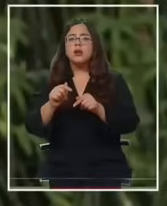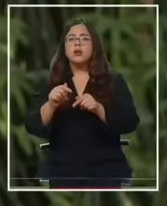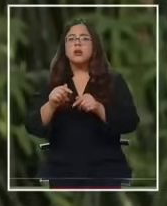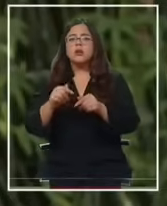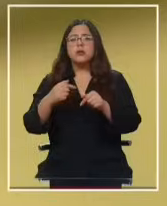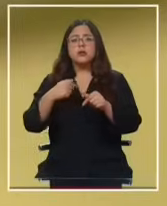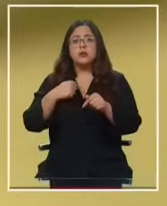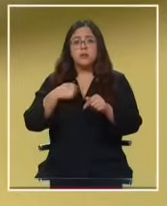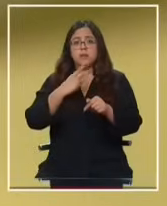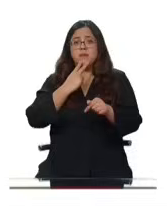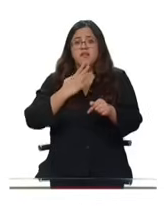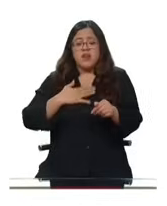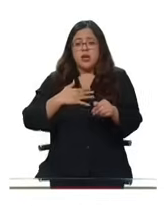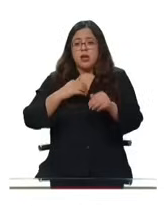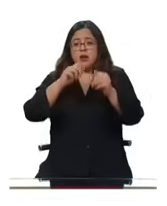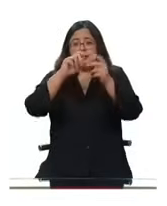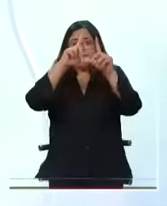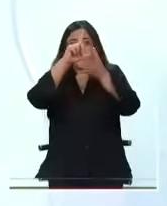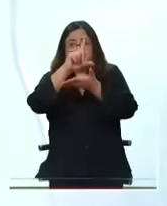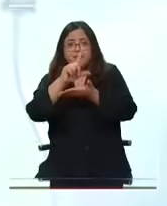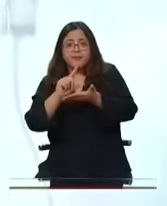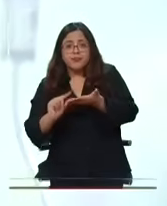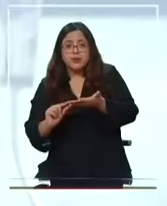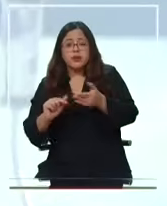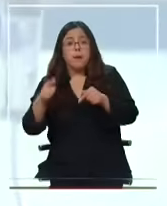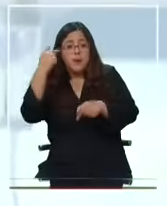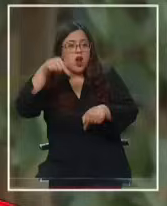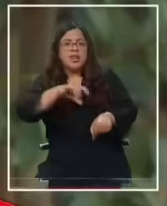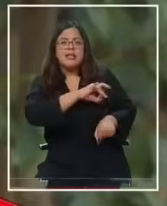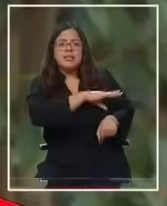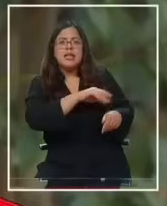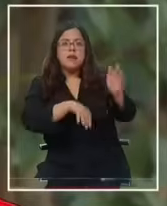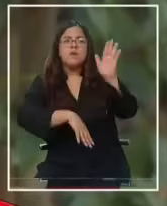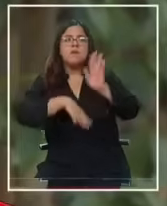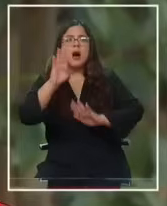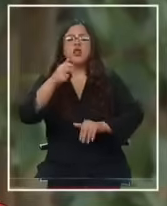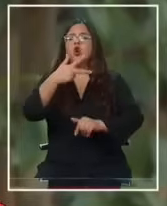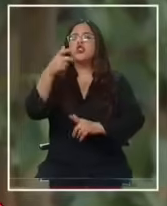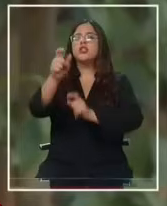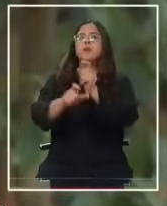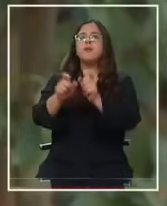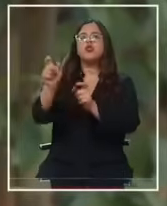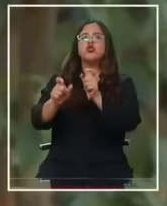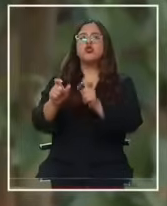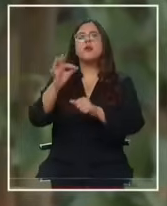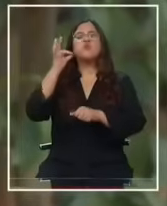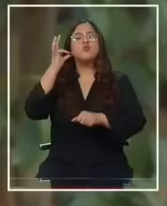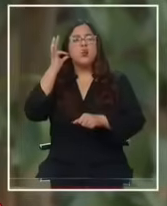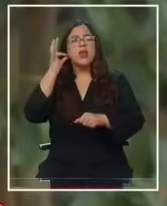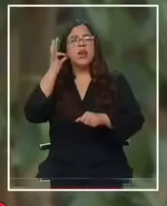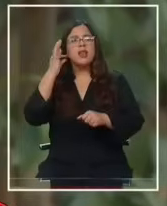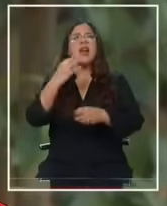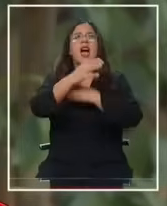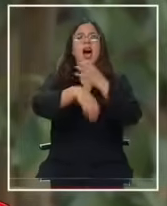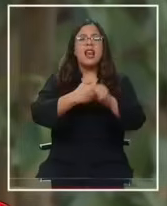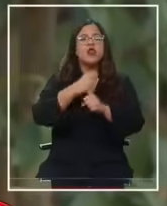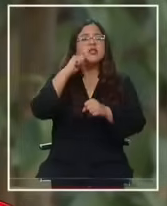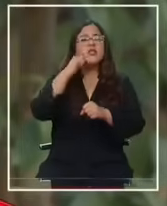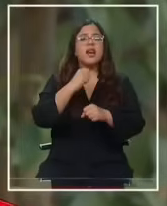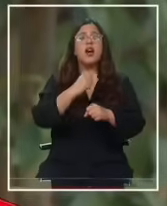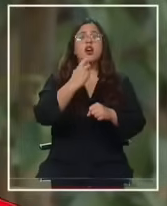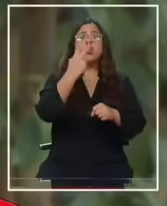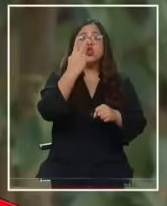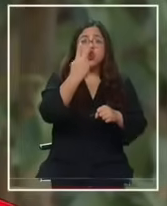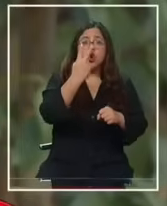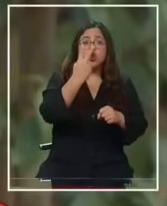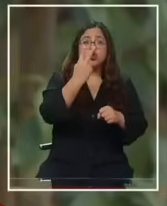atrás, en el fondo. Su incidencia en Chile iría en aumento. Son 800 pacientes al año, o sea, dos por día están